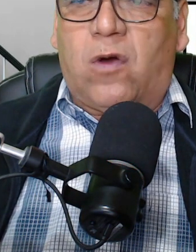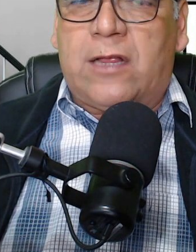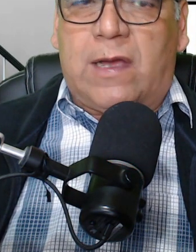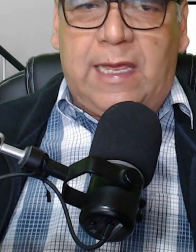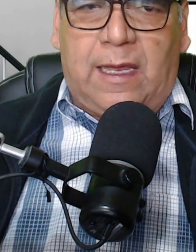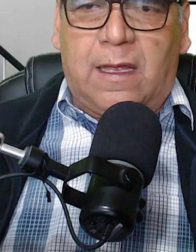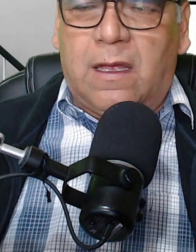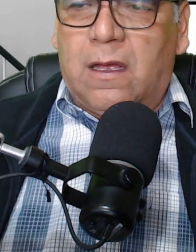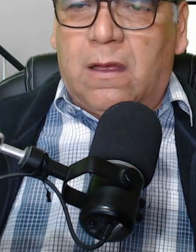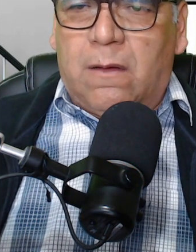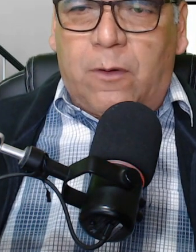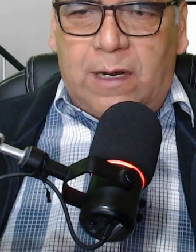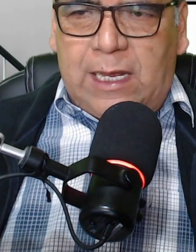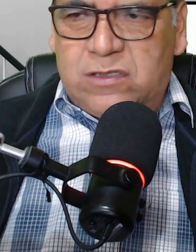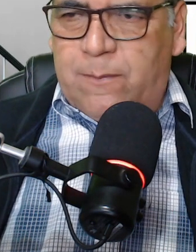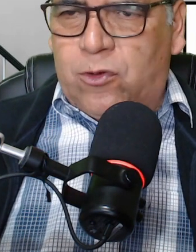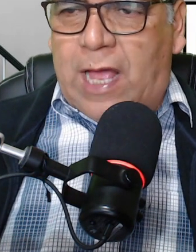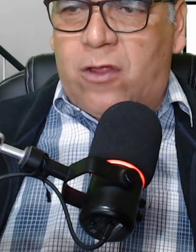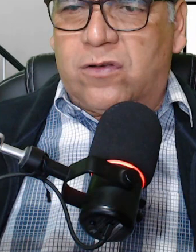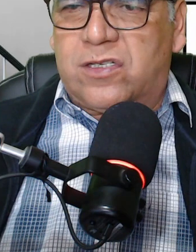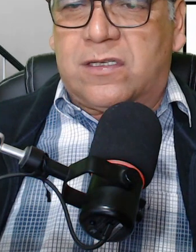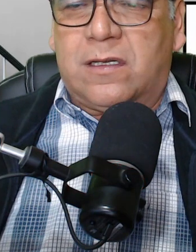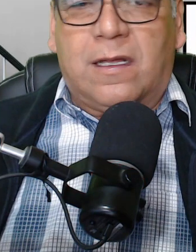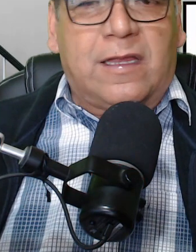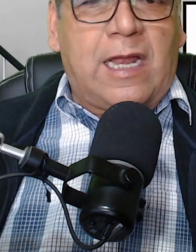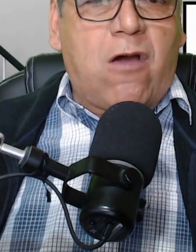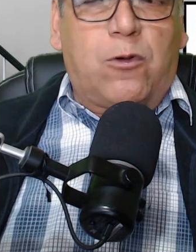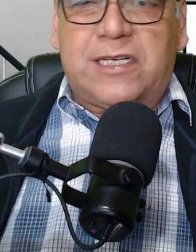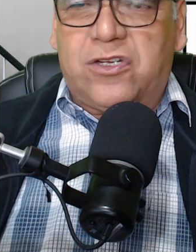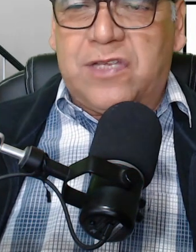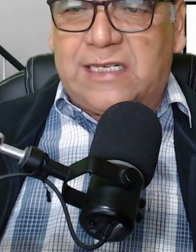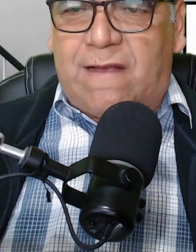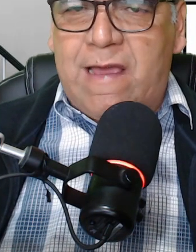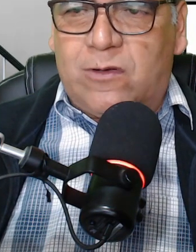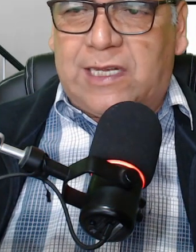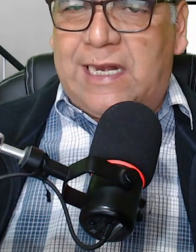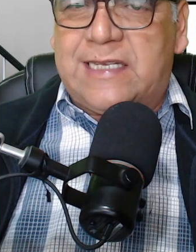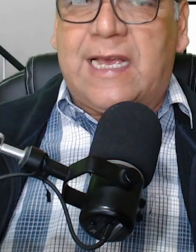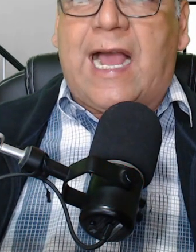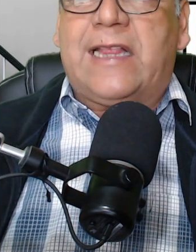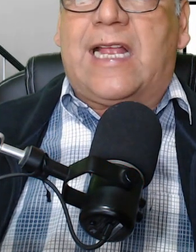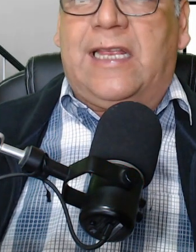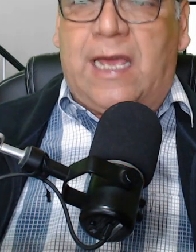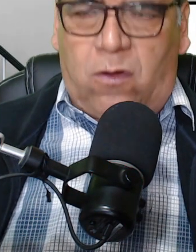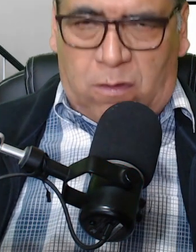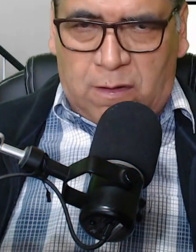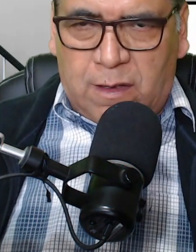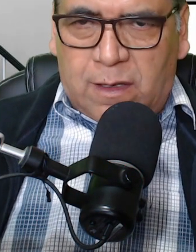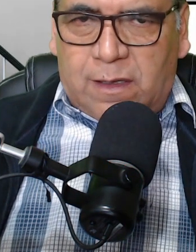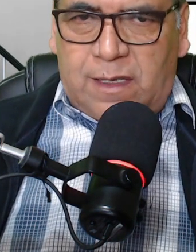estarán jugando ahí? Porque los diputados de la oposición ya sabemos que les encanta el